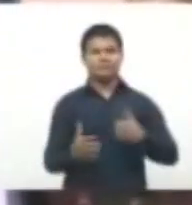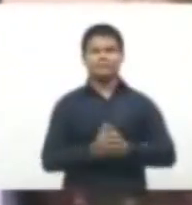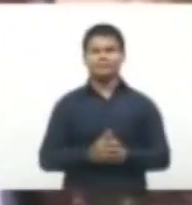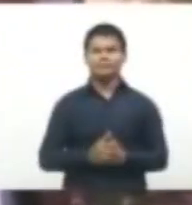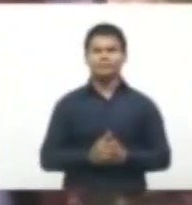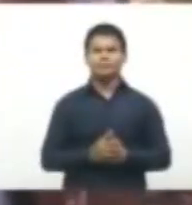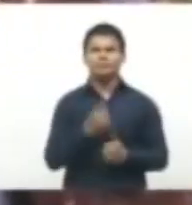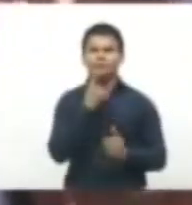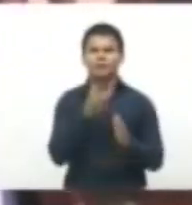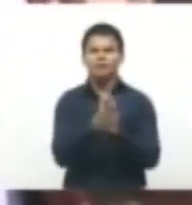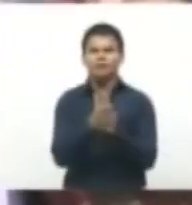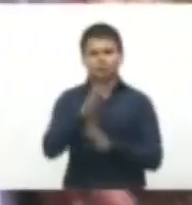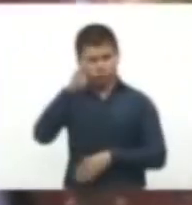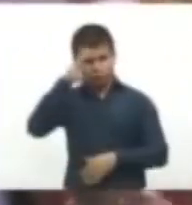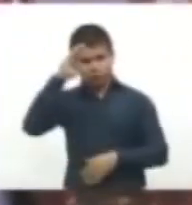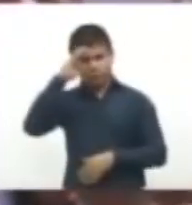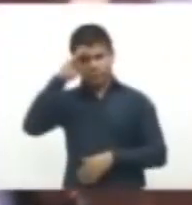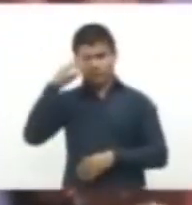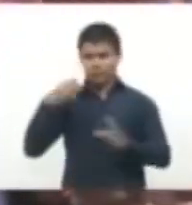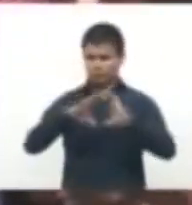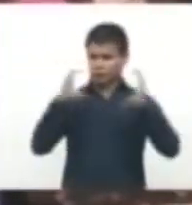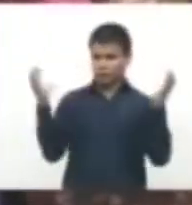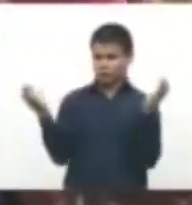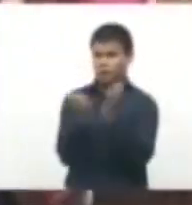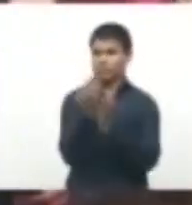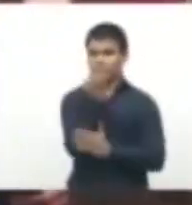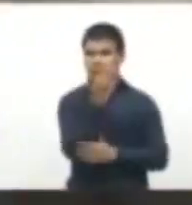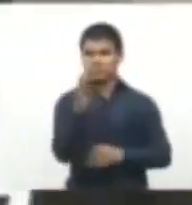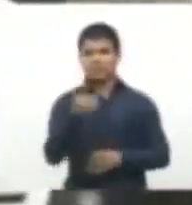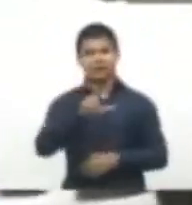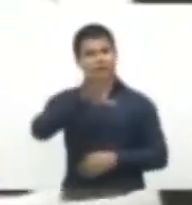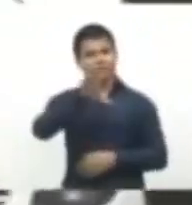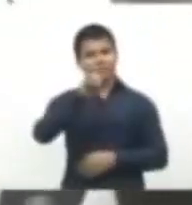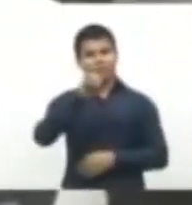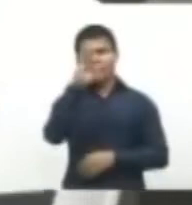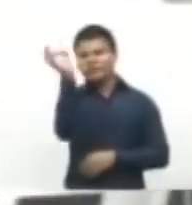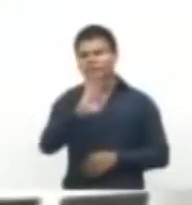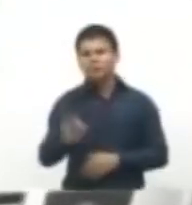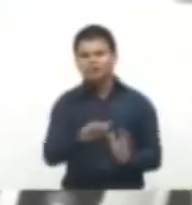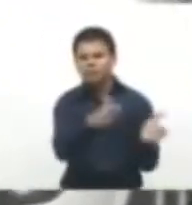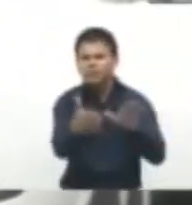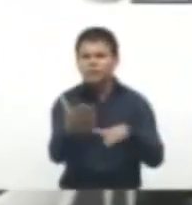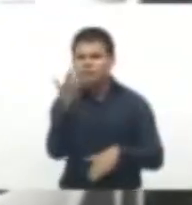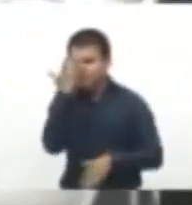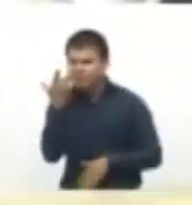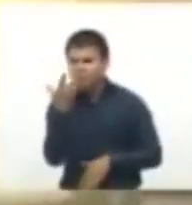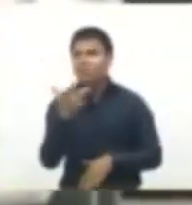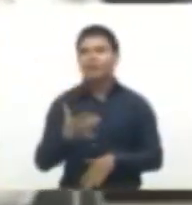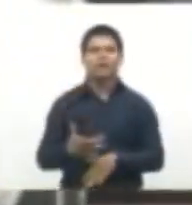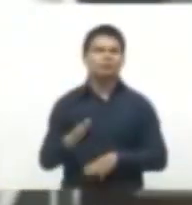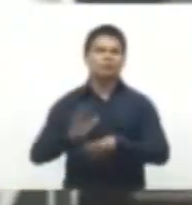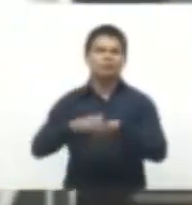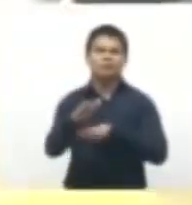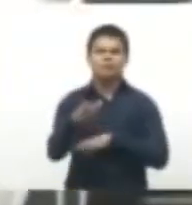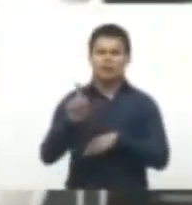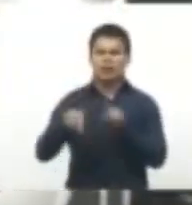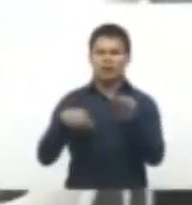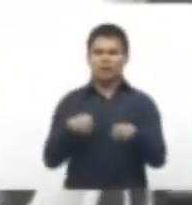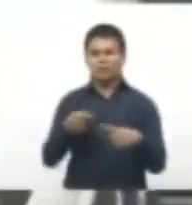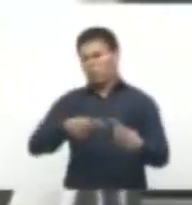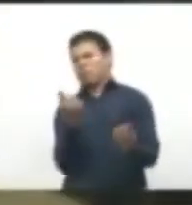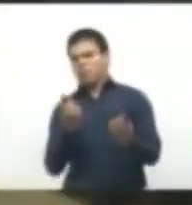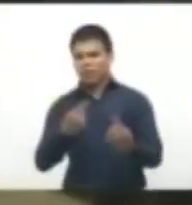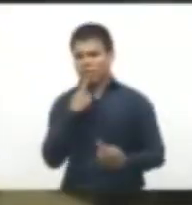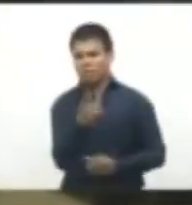lo expresado por el comandante de la Policía Metropolitana de Barranquilla, el 50% de estas muertes obedecieron a casos de intolerancia y un